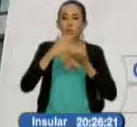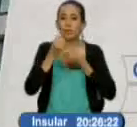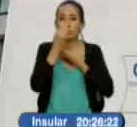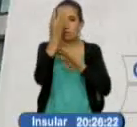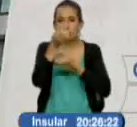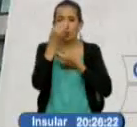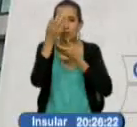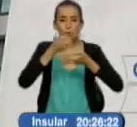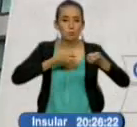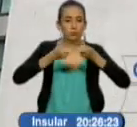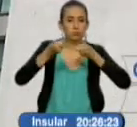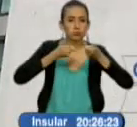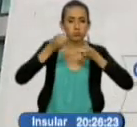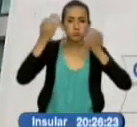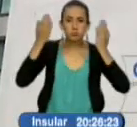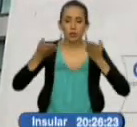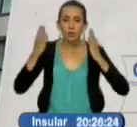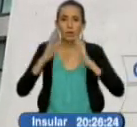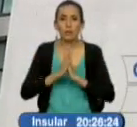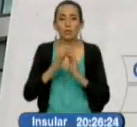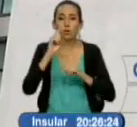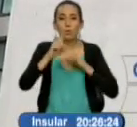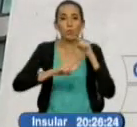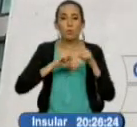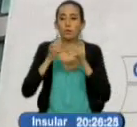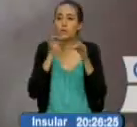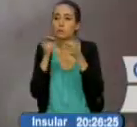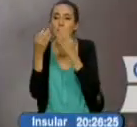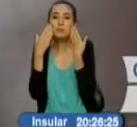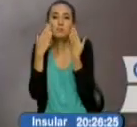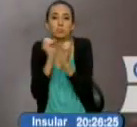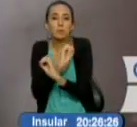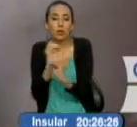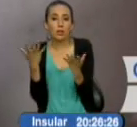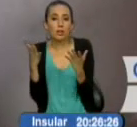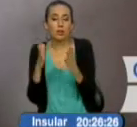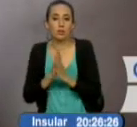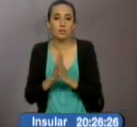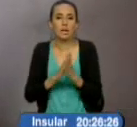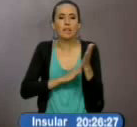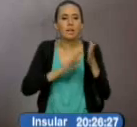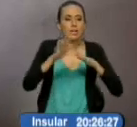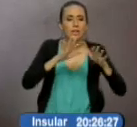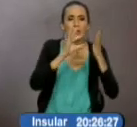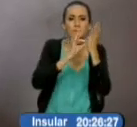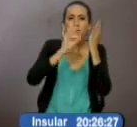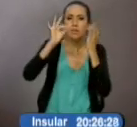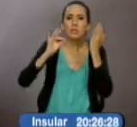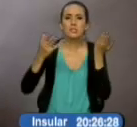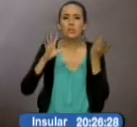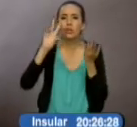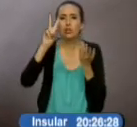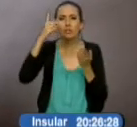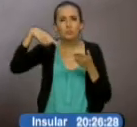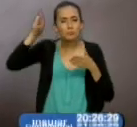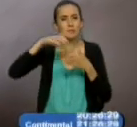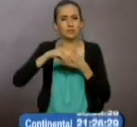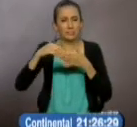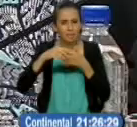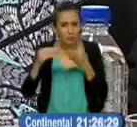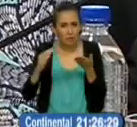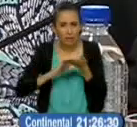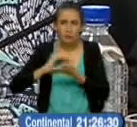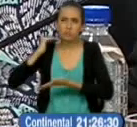por Contraloría tras no justificar la adquisición de dos bienes y movimientos financieros por más de 2 millones de dólares en sus cuentas